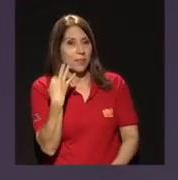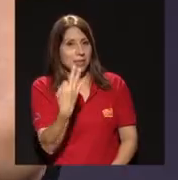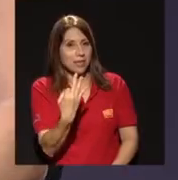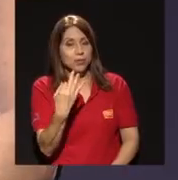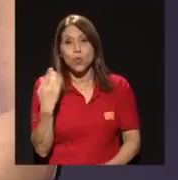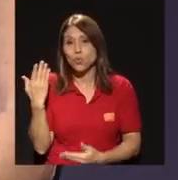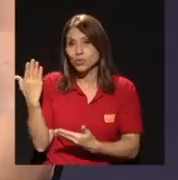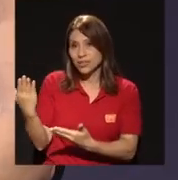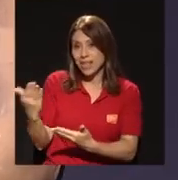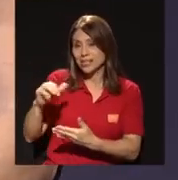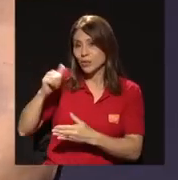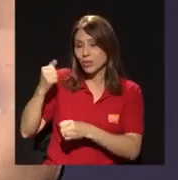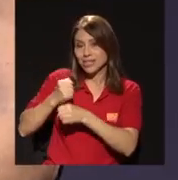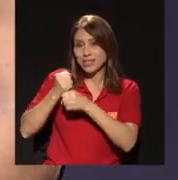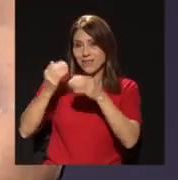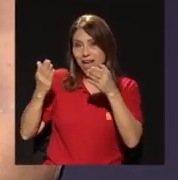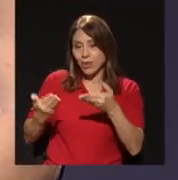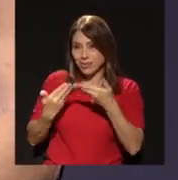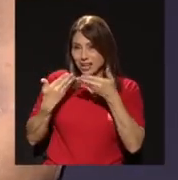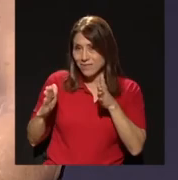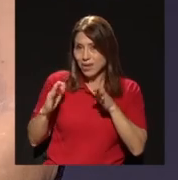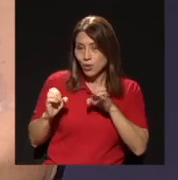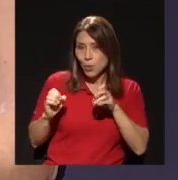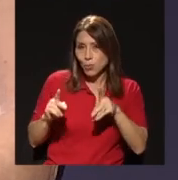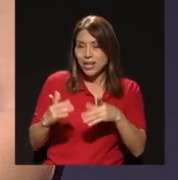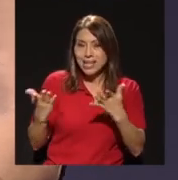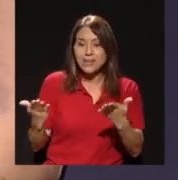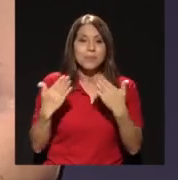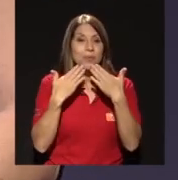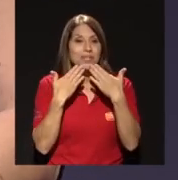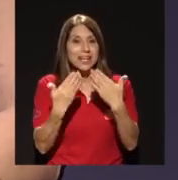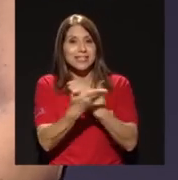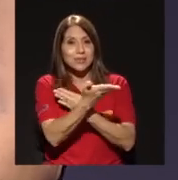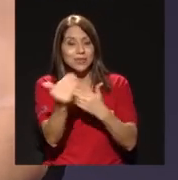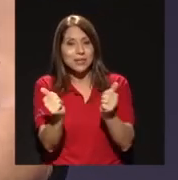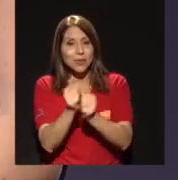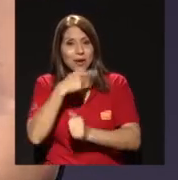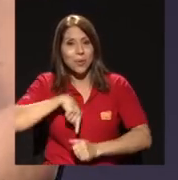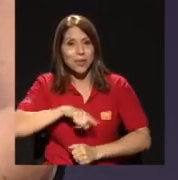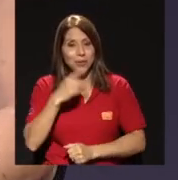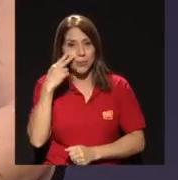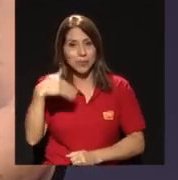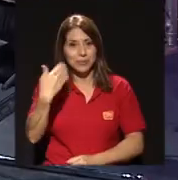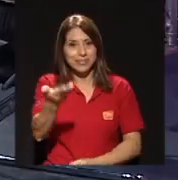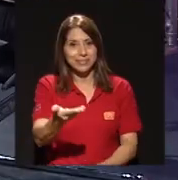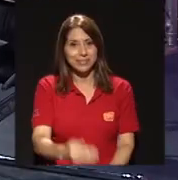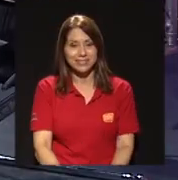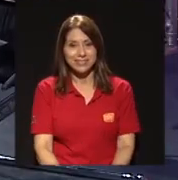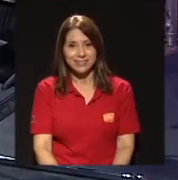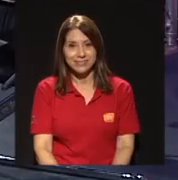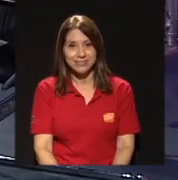abierto ustedes y otras trabajadoras en otros momentos. Y muchas gracias por acompañarnos. Hasta la próxima.